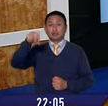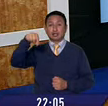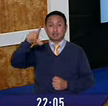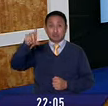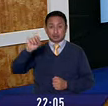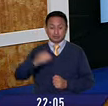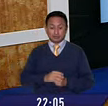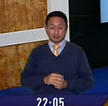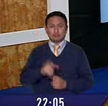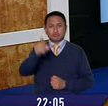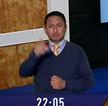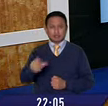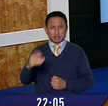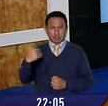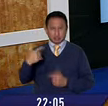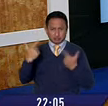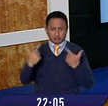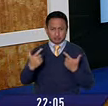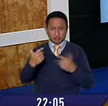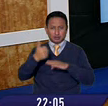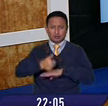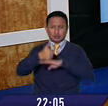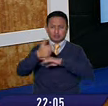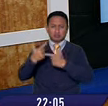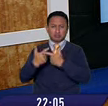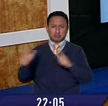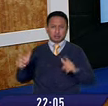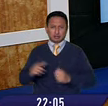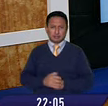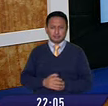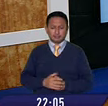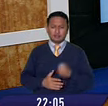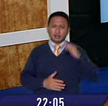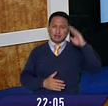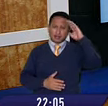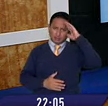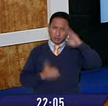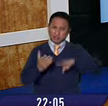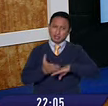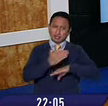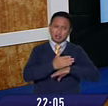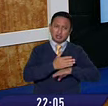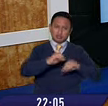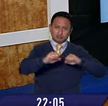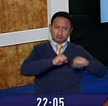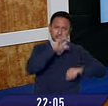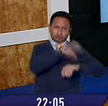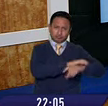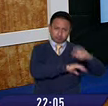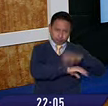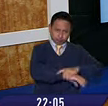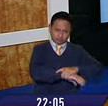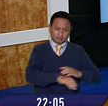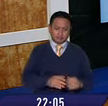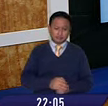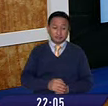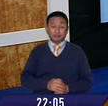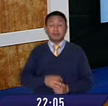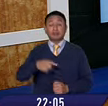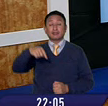fueron dejados en libertad por la autoridad competente. La policía los detuvo en varios operativos, mientras que en